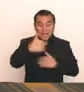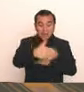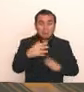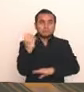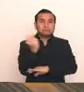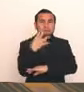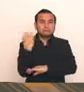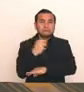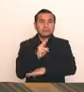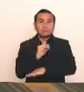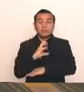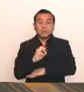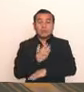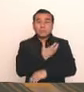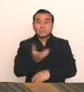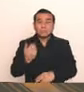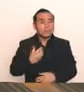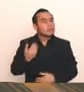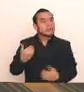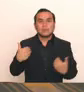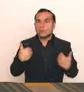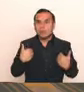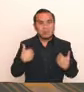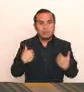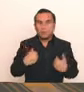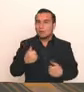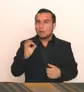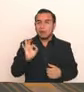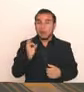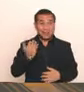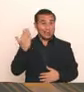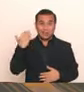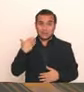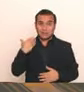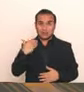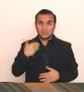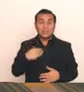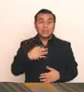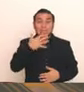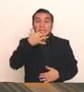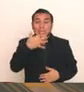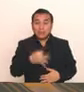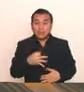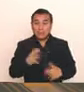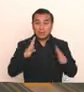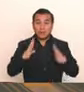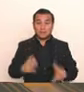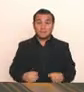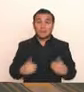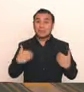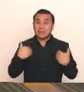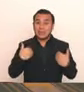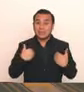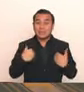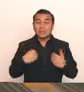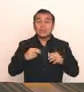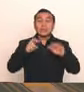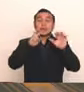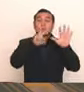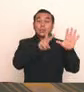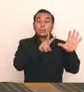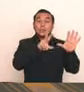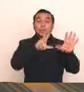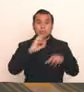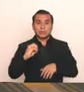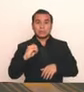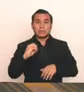aislamiento necesario con aire acondicionado e inservibles imagínense saber que el país que gobierno no sólo tiene 880 unidades de cuidados